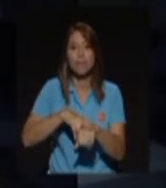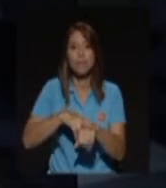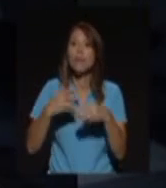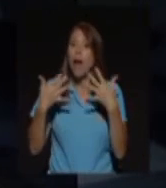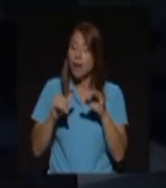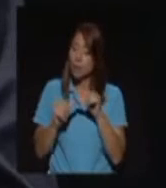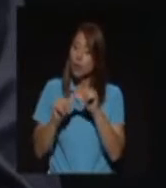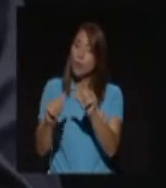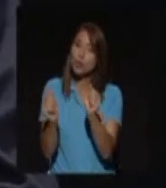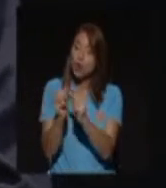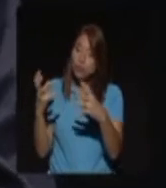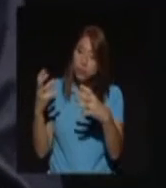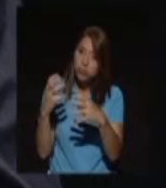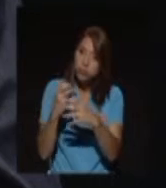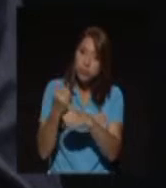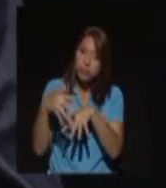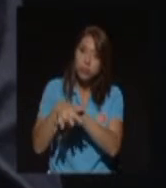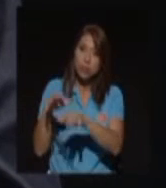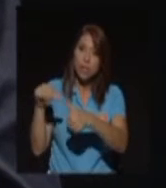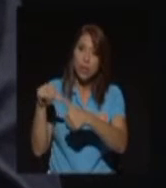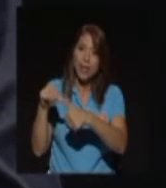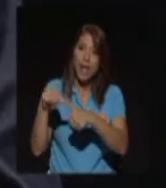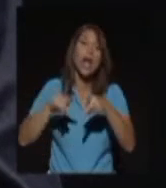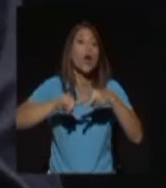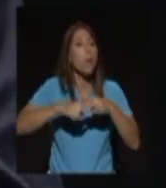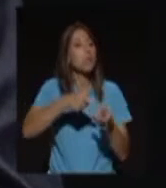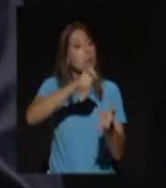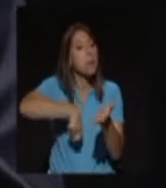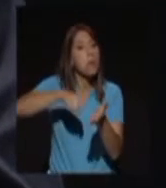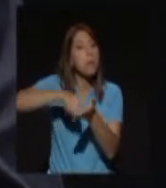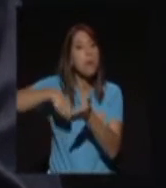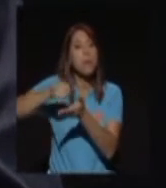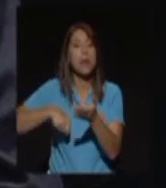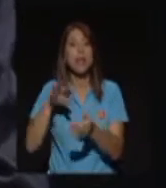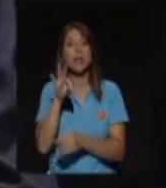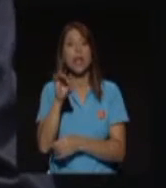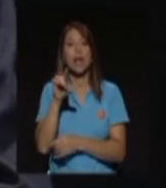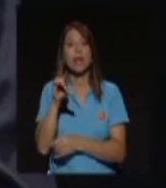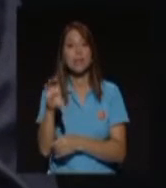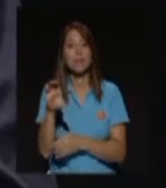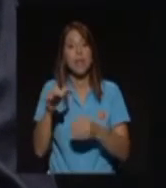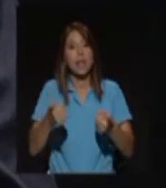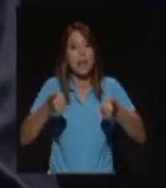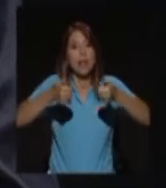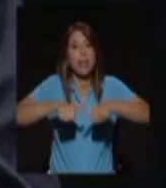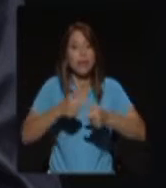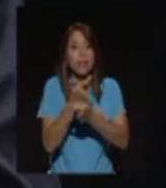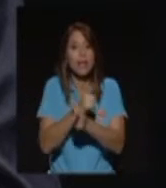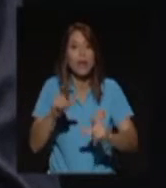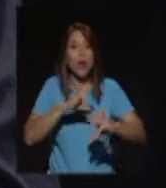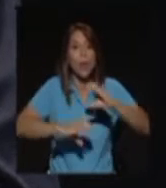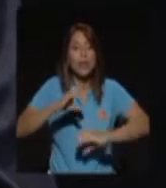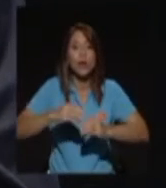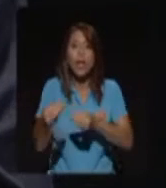integración centroamericana, se comenzaron a suscribir tratados de libre comercio que nos daban acceso a determinados mercados,